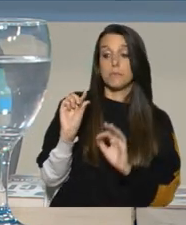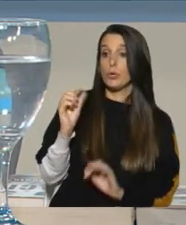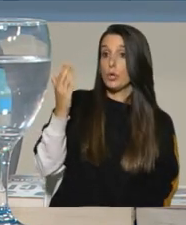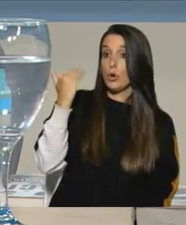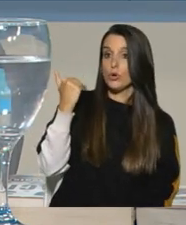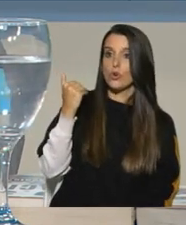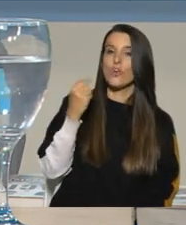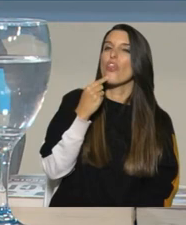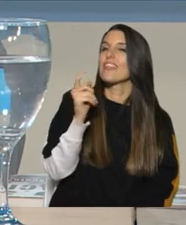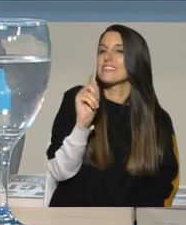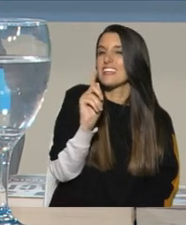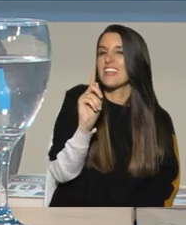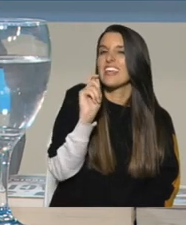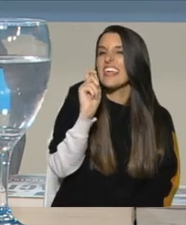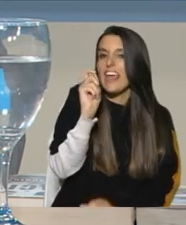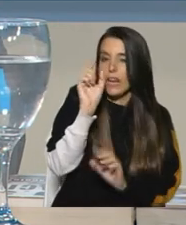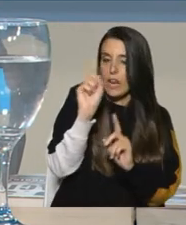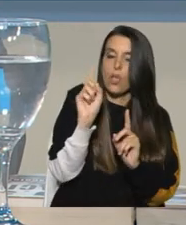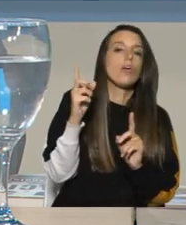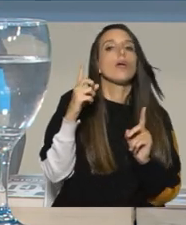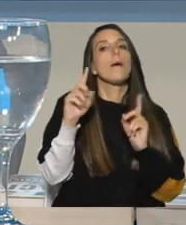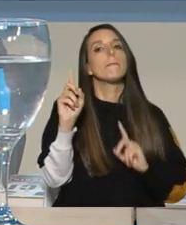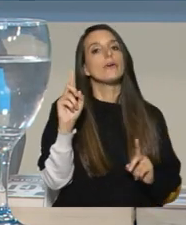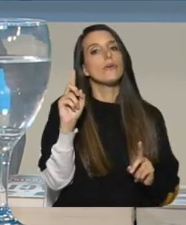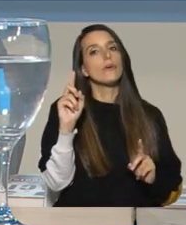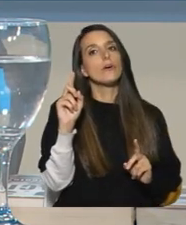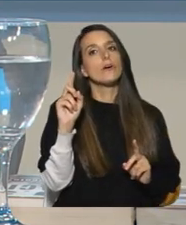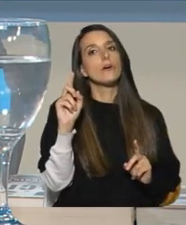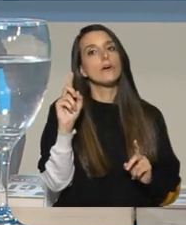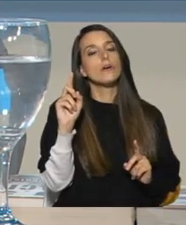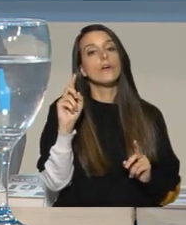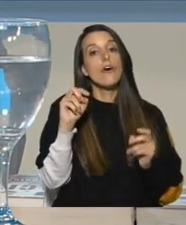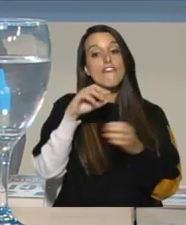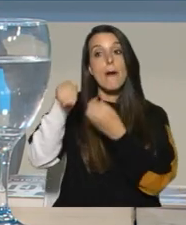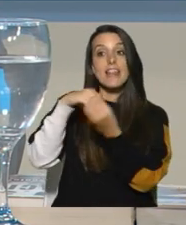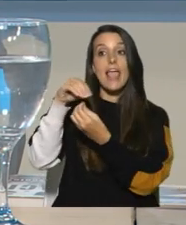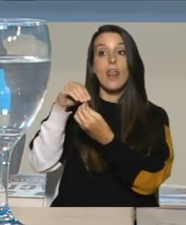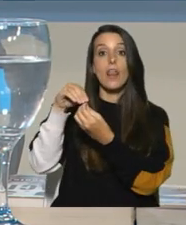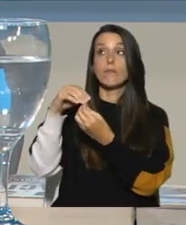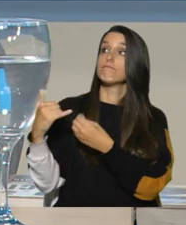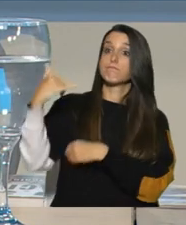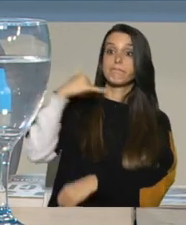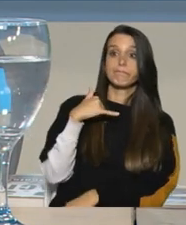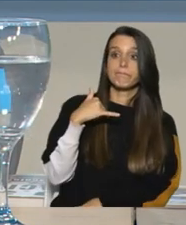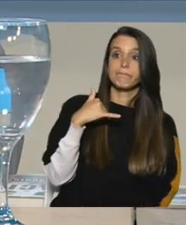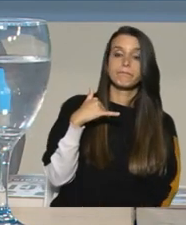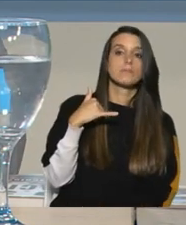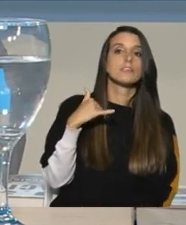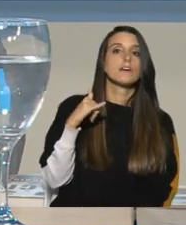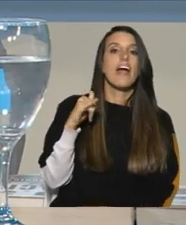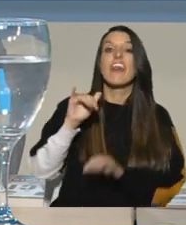a explicitar datos muy precisos, pero un familiar se contactó conmigo, que ya va, es el